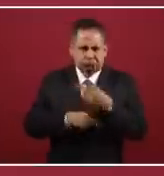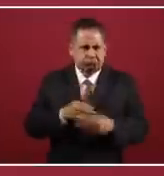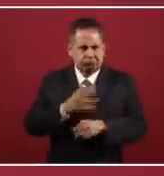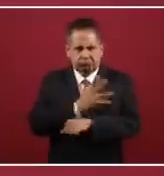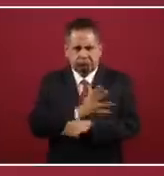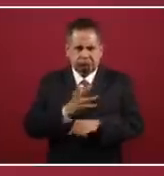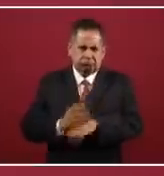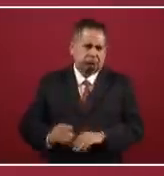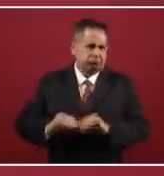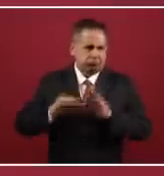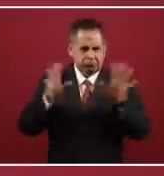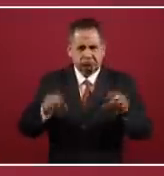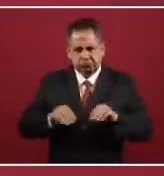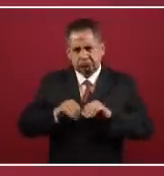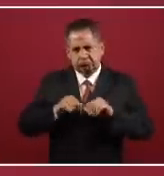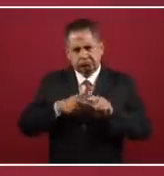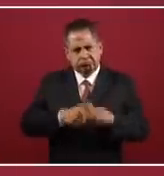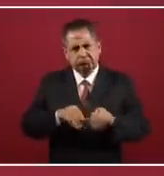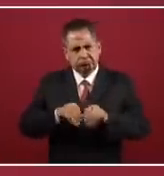transparencia.